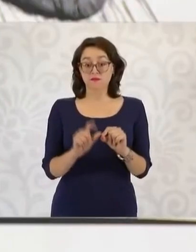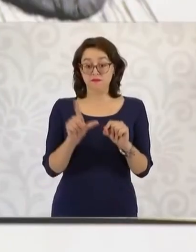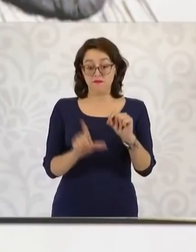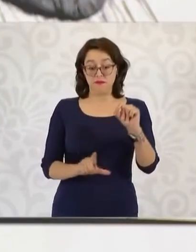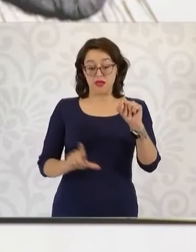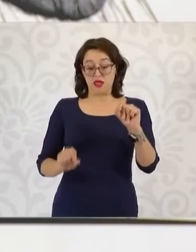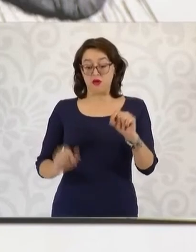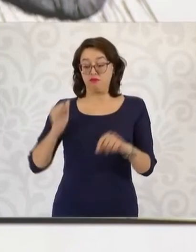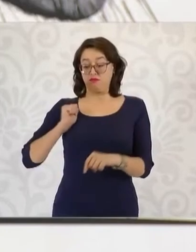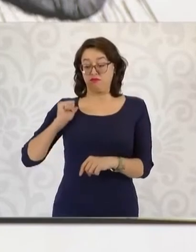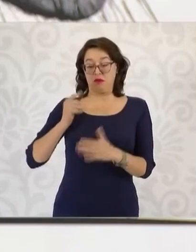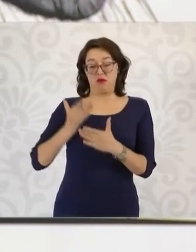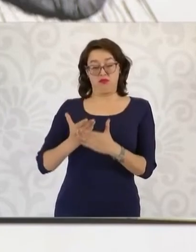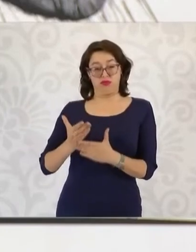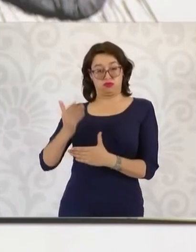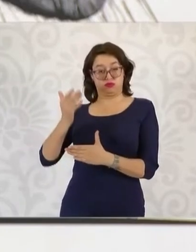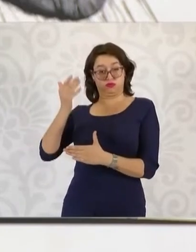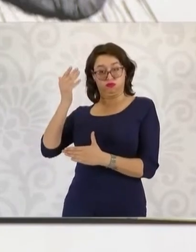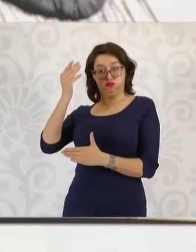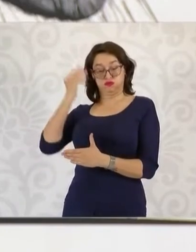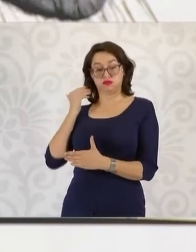canales de televisión.